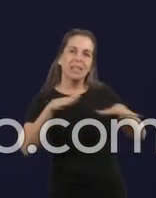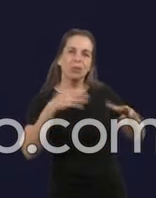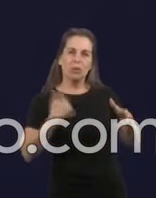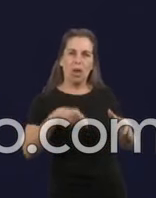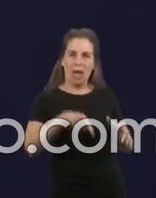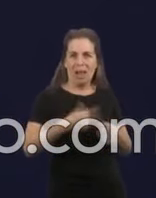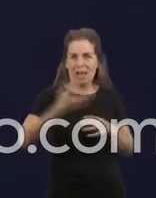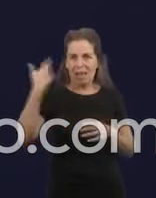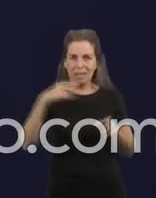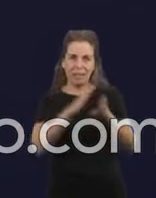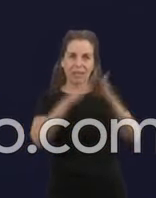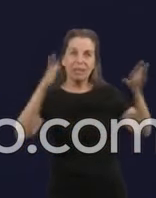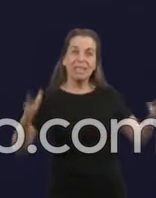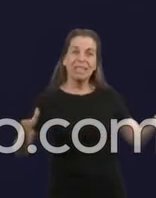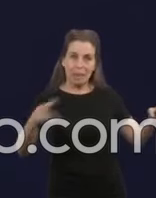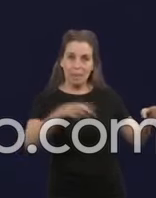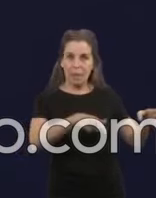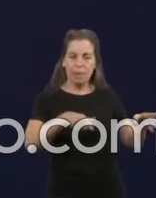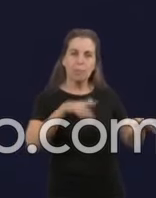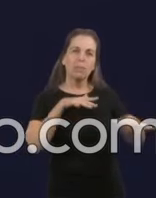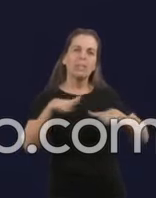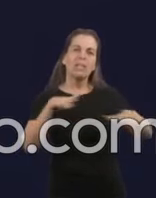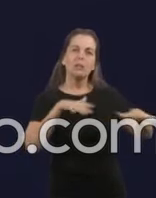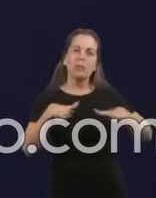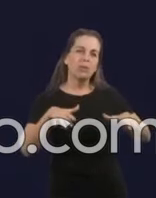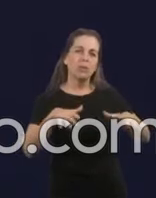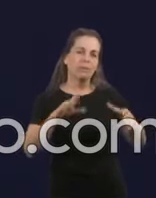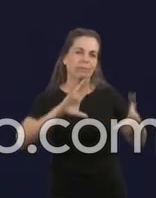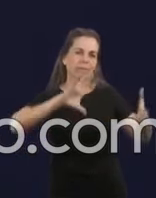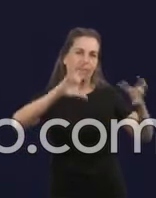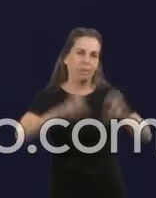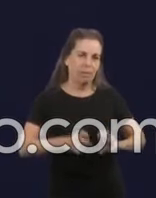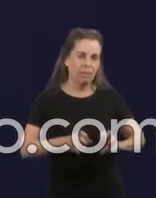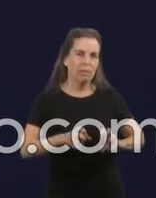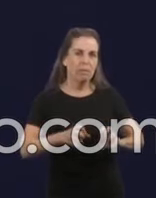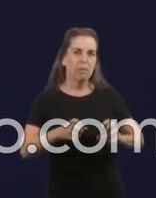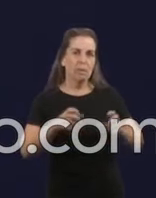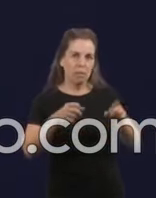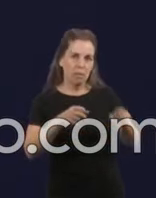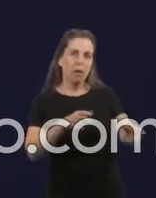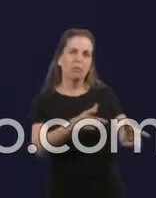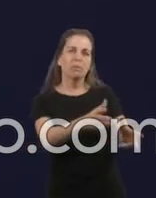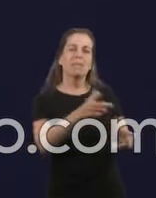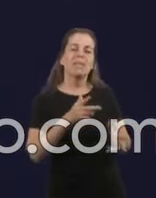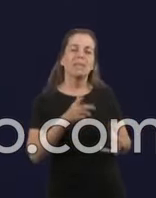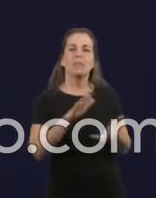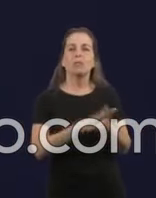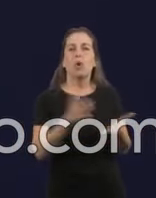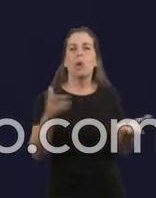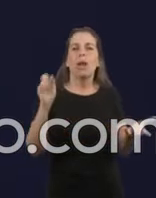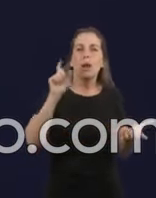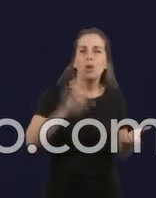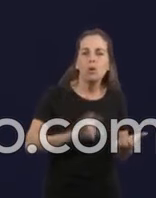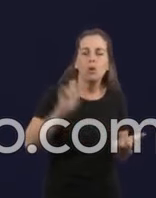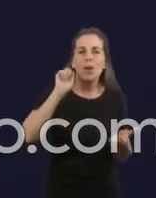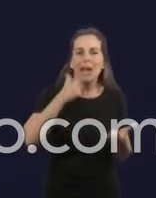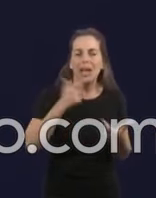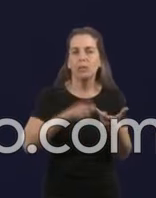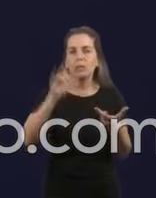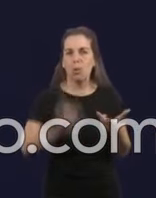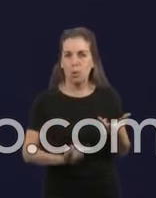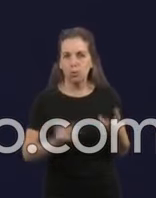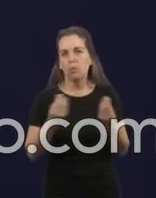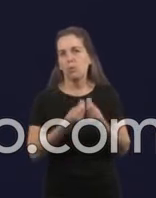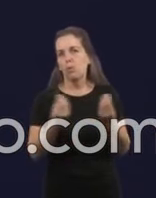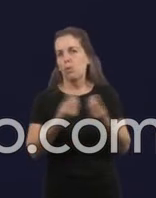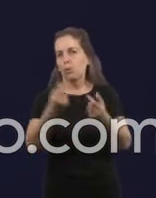un montón de cuestiones que estaban absolutamente desalineadas con la realidad vos me nombrá tarifas pero digo hay otro montón eh que